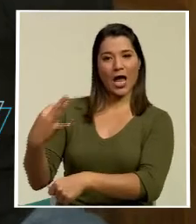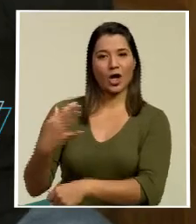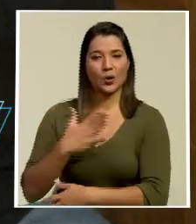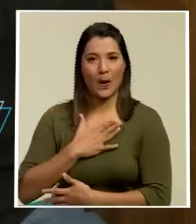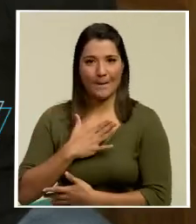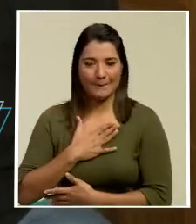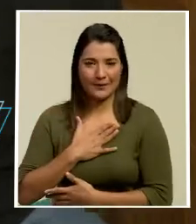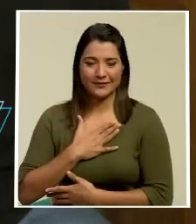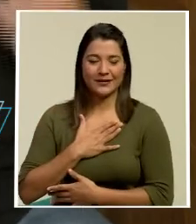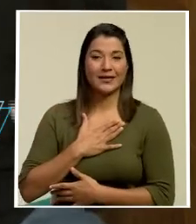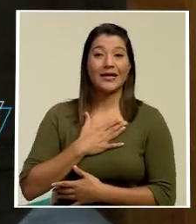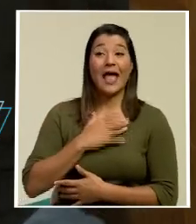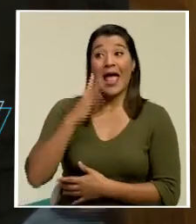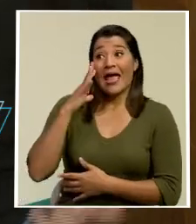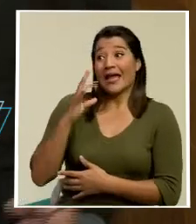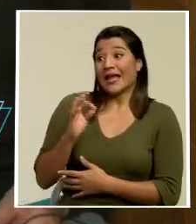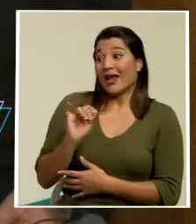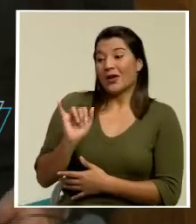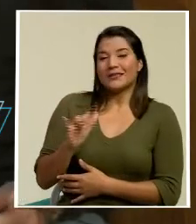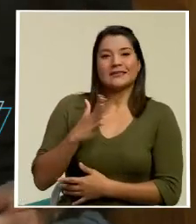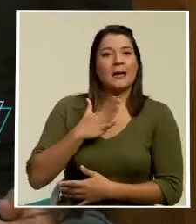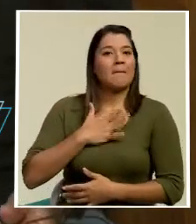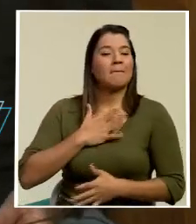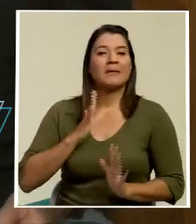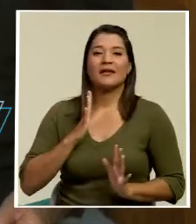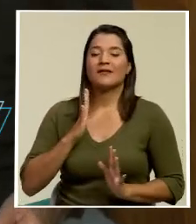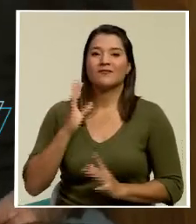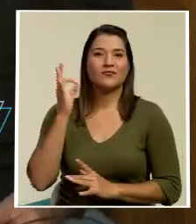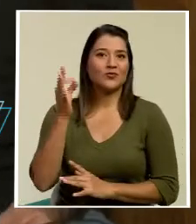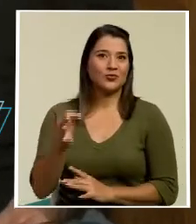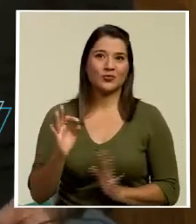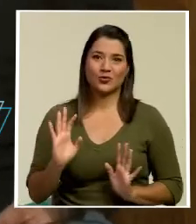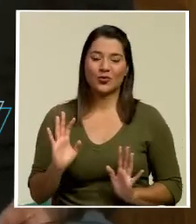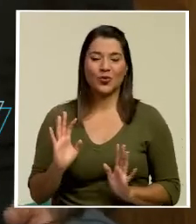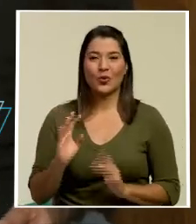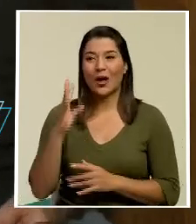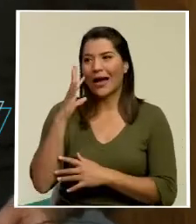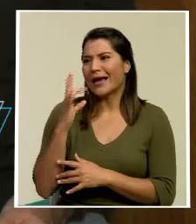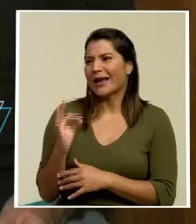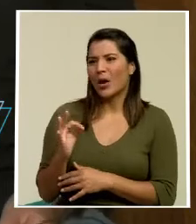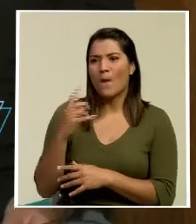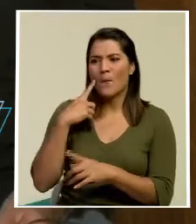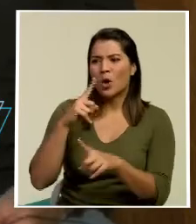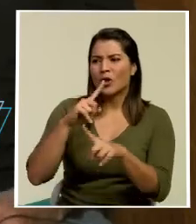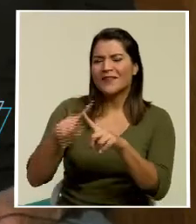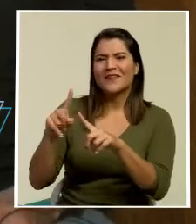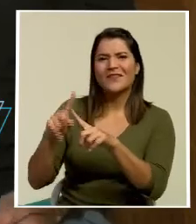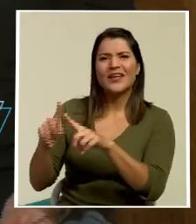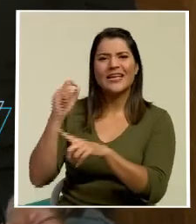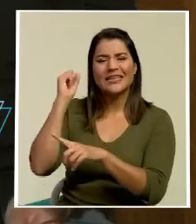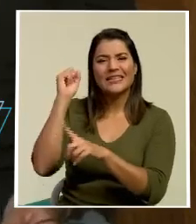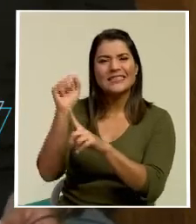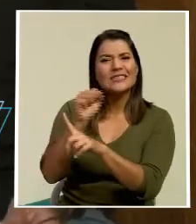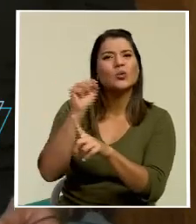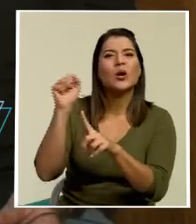eso es, mi destino fue ese, se fue haciendo de circunstancias como la del